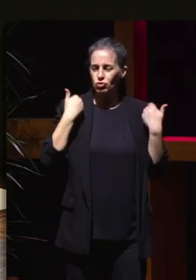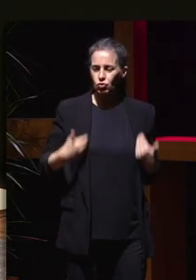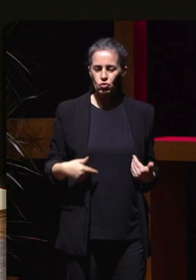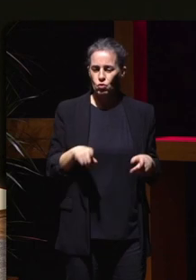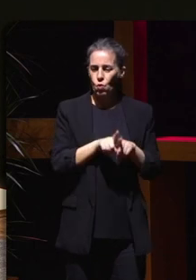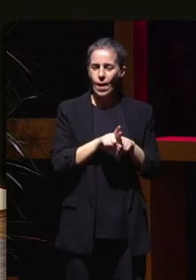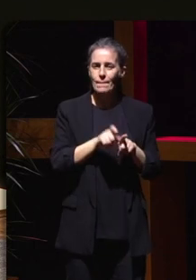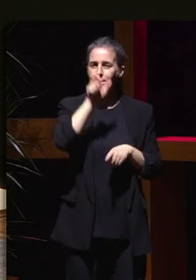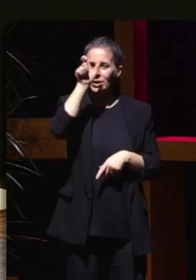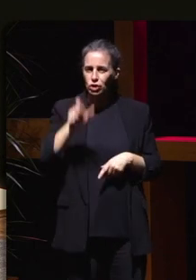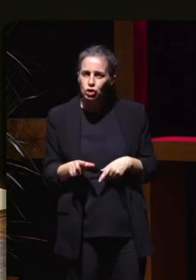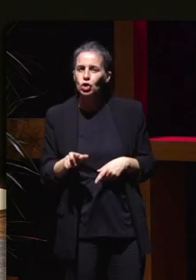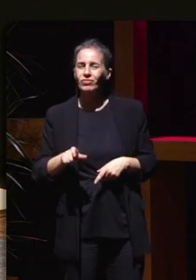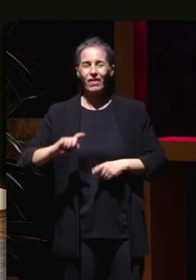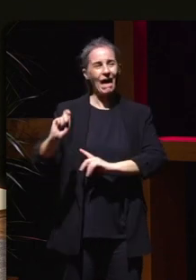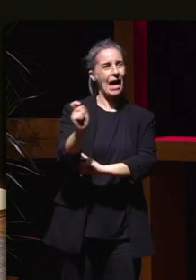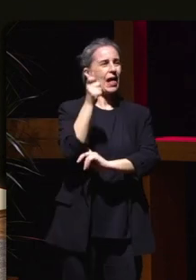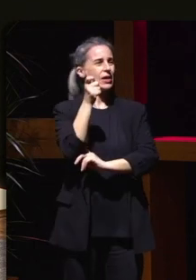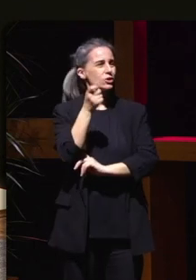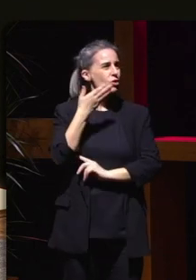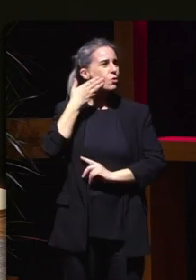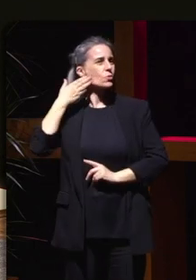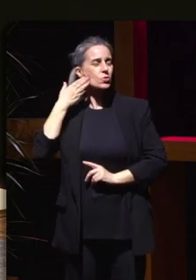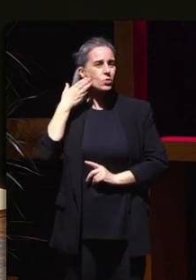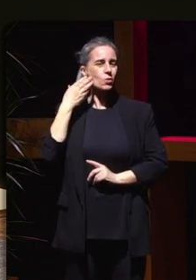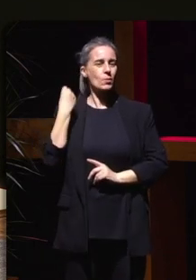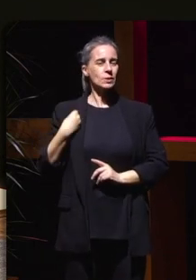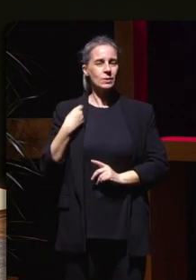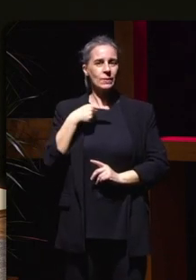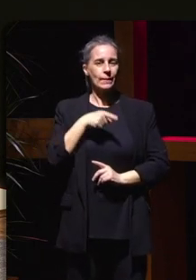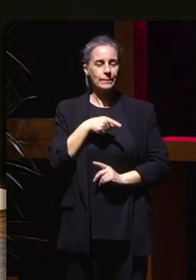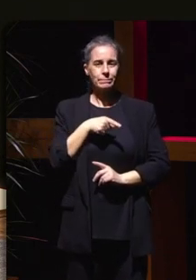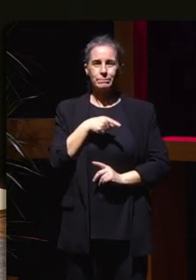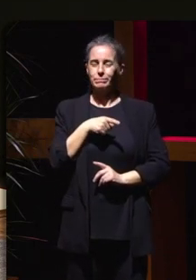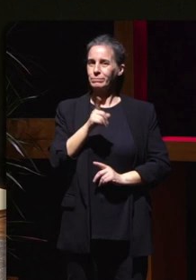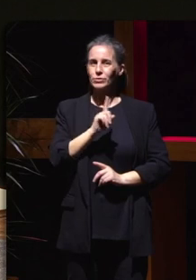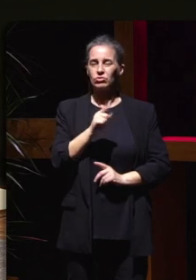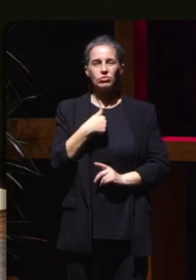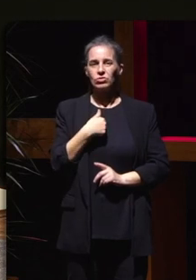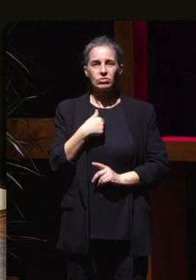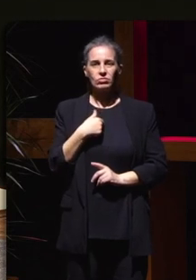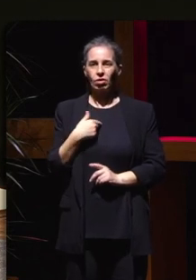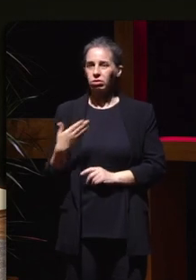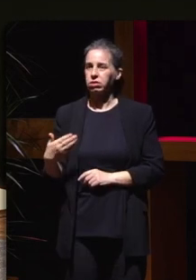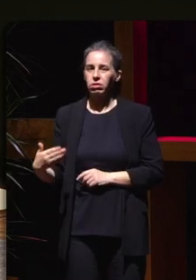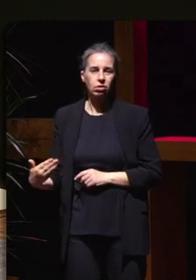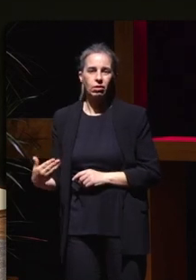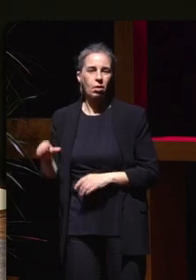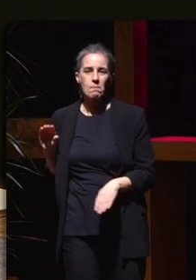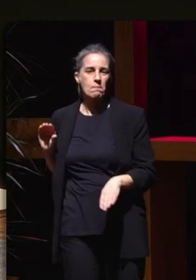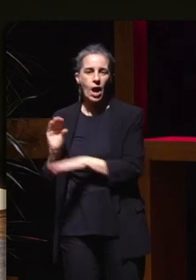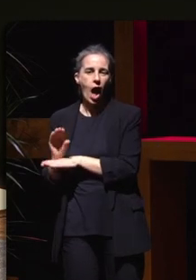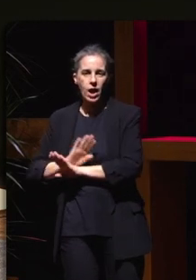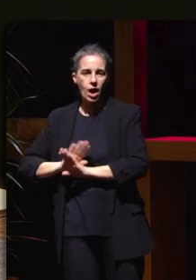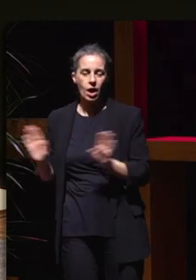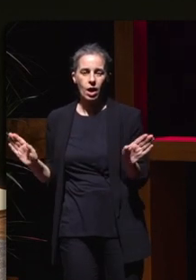aperso a que conseguir a checar aquel sitio por esos méritos propios sino que era a becaria era una